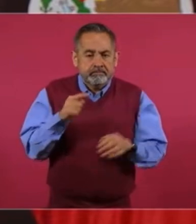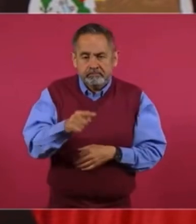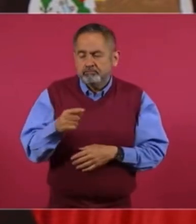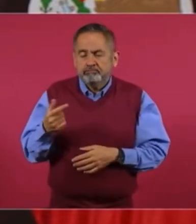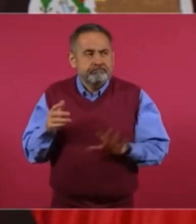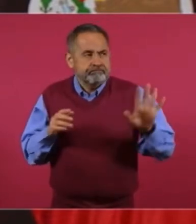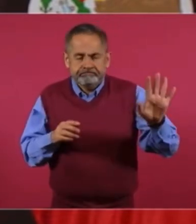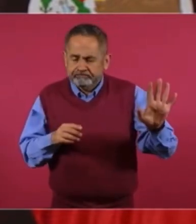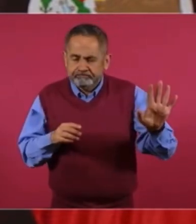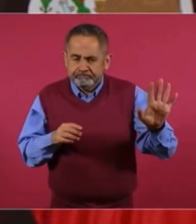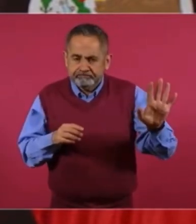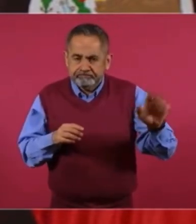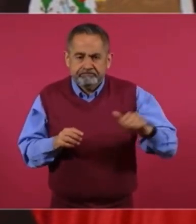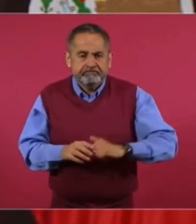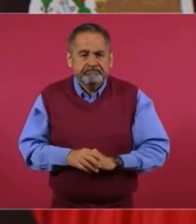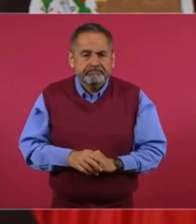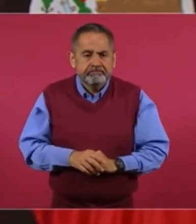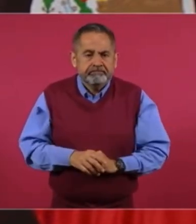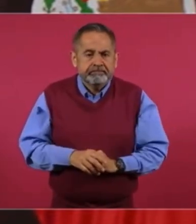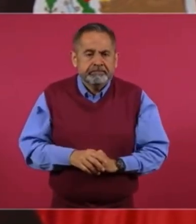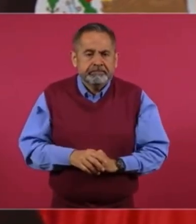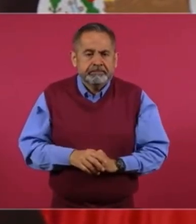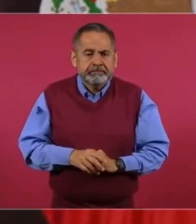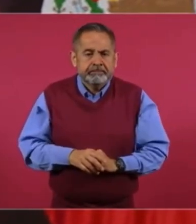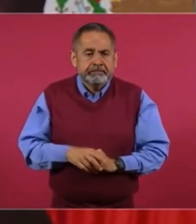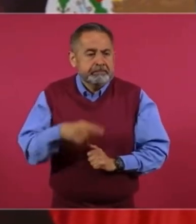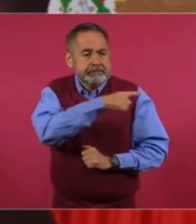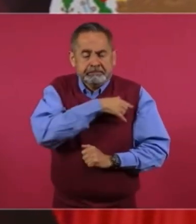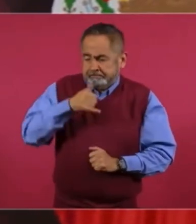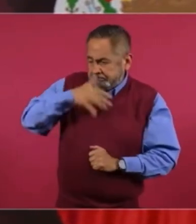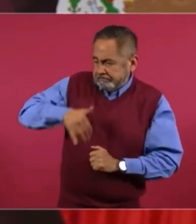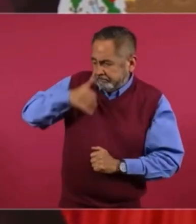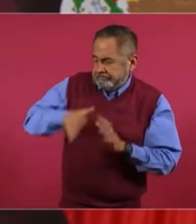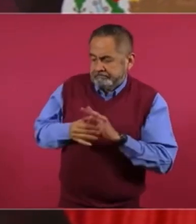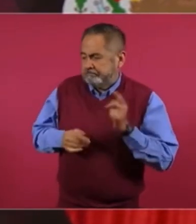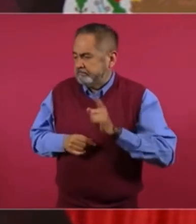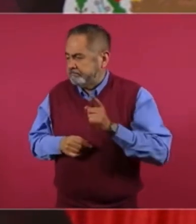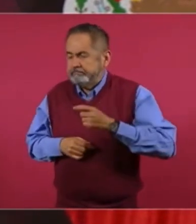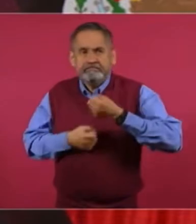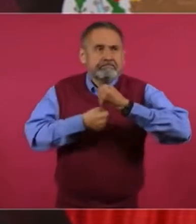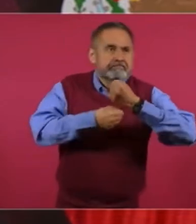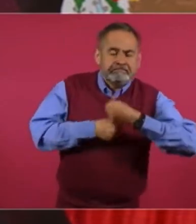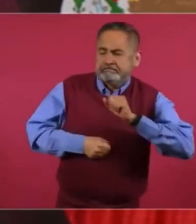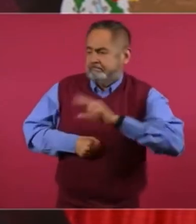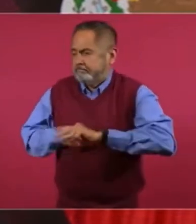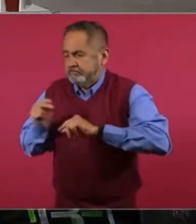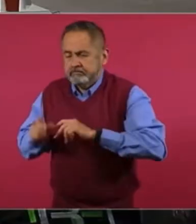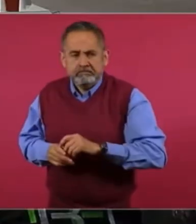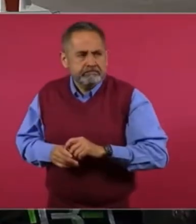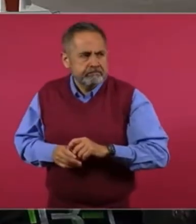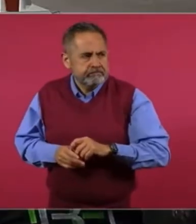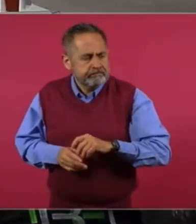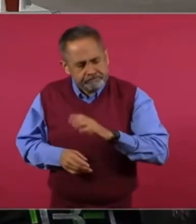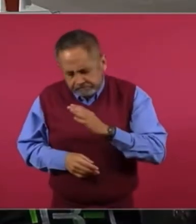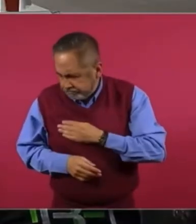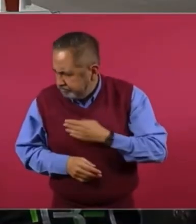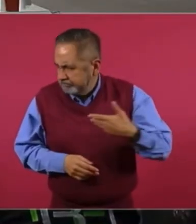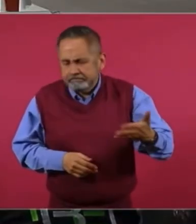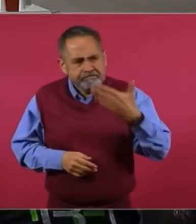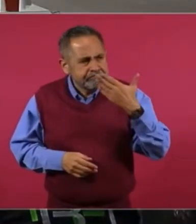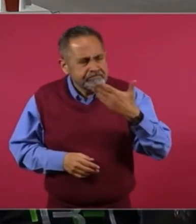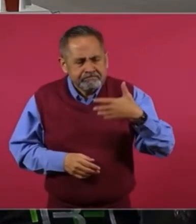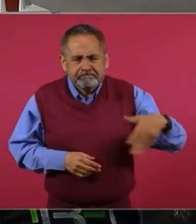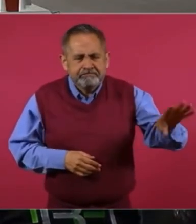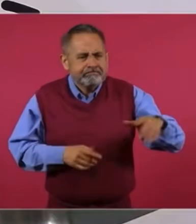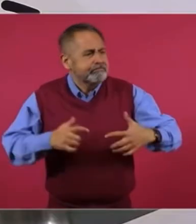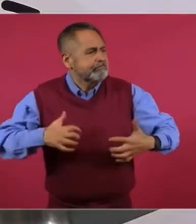replicar para que entre todos demos a conocer el posicionamiento fuerte y claro de nuestro presidente AMLO. Que viva